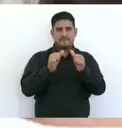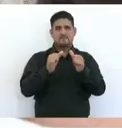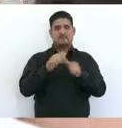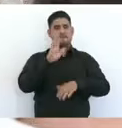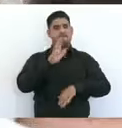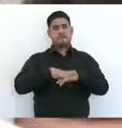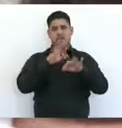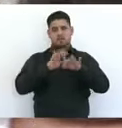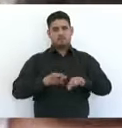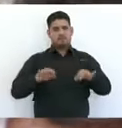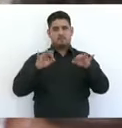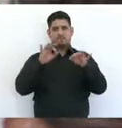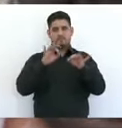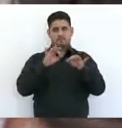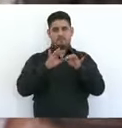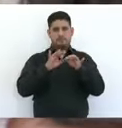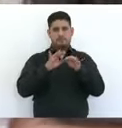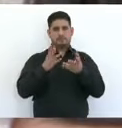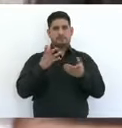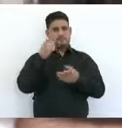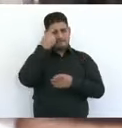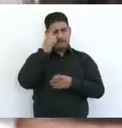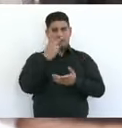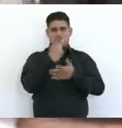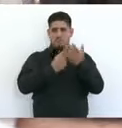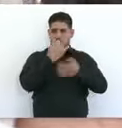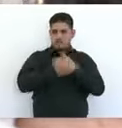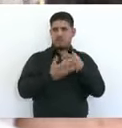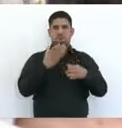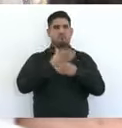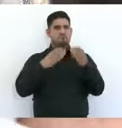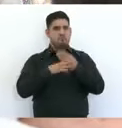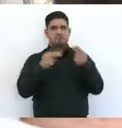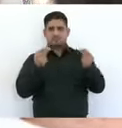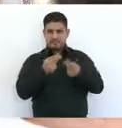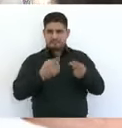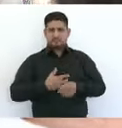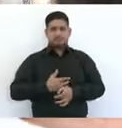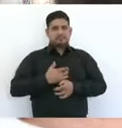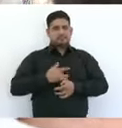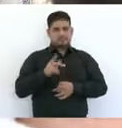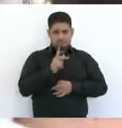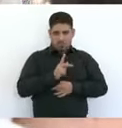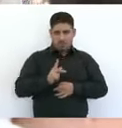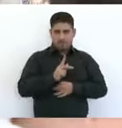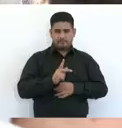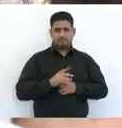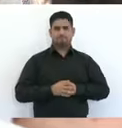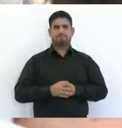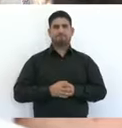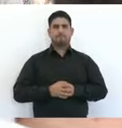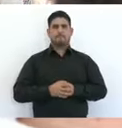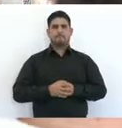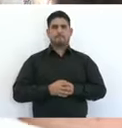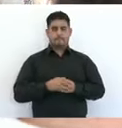más de las demandas más sentidas. Presidente, pues con